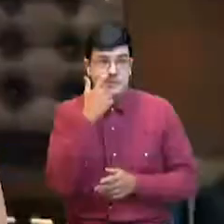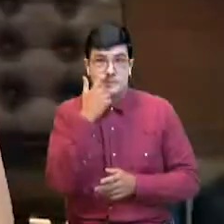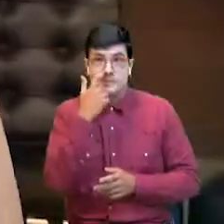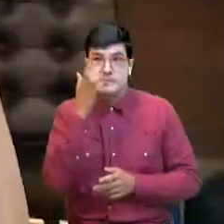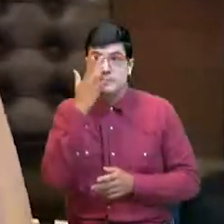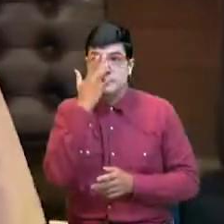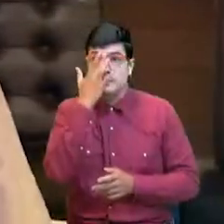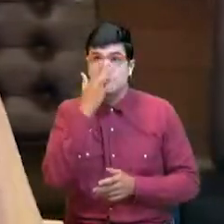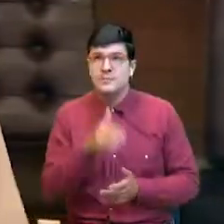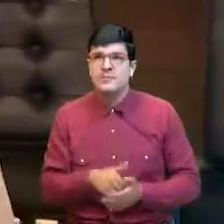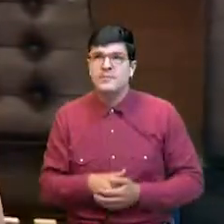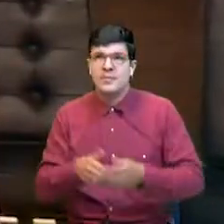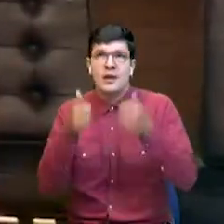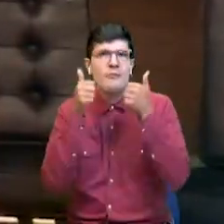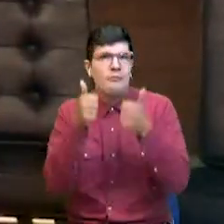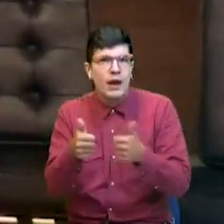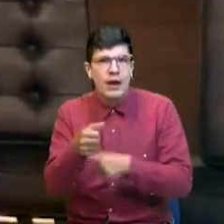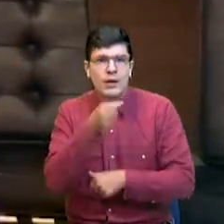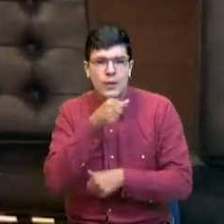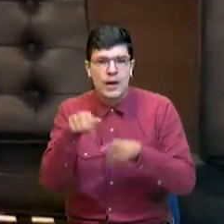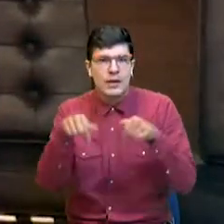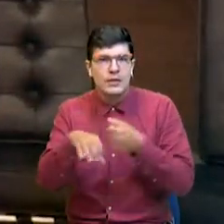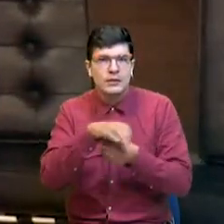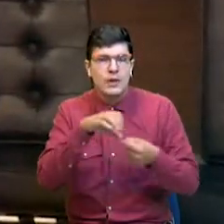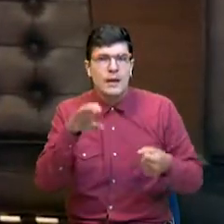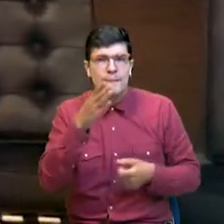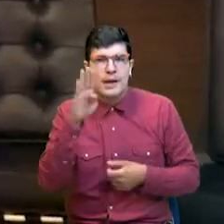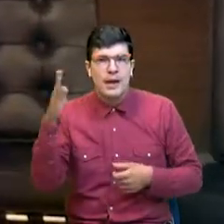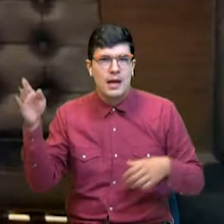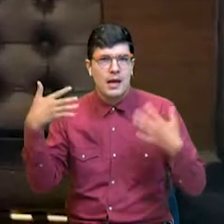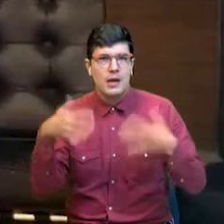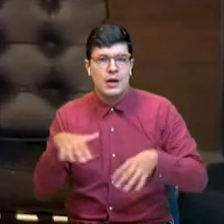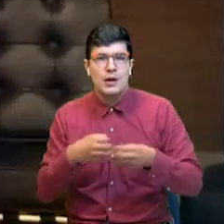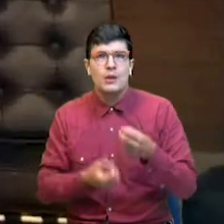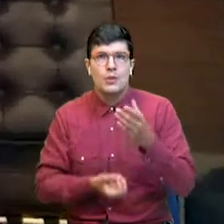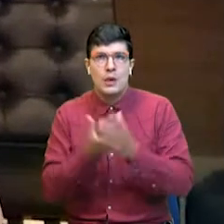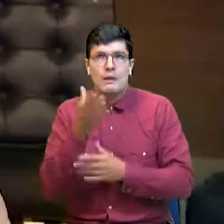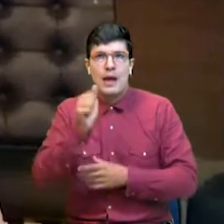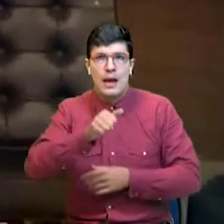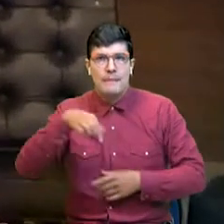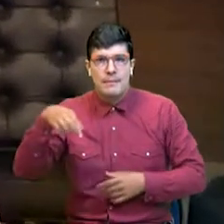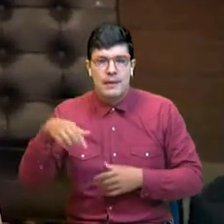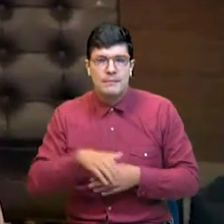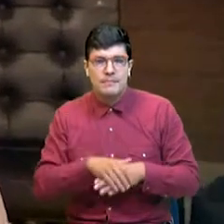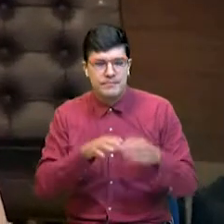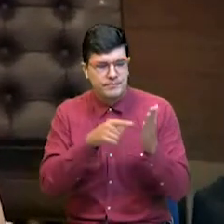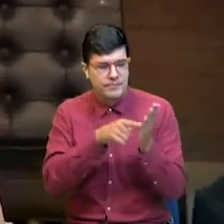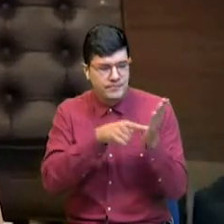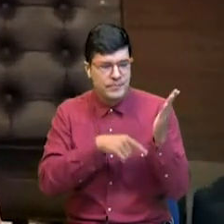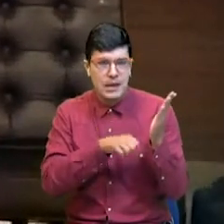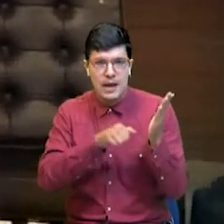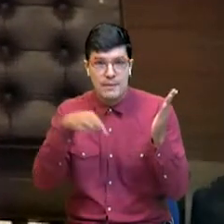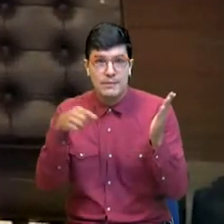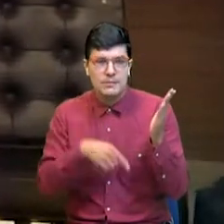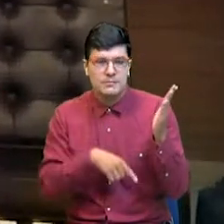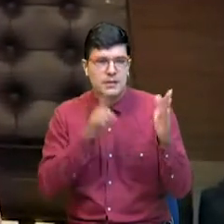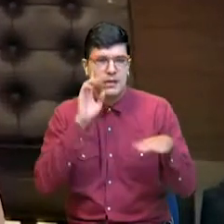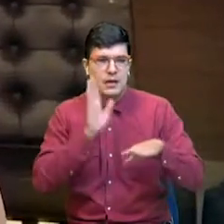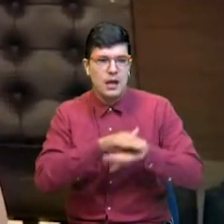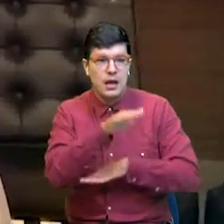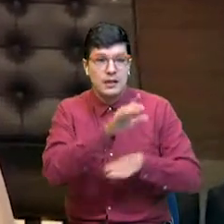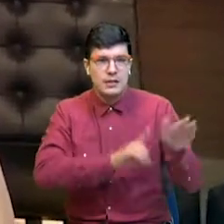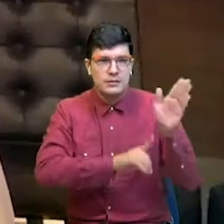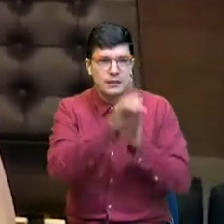Bueno, una buena noticia hoy estar aquí en Barranquilla en el lanzamiento de la nueva APP, que será el generador del desarrollo del